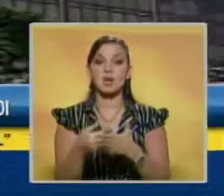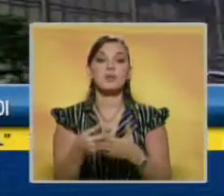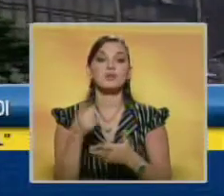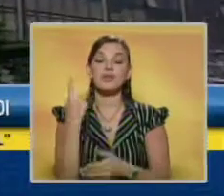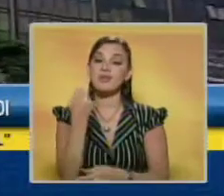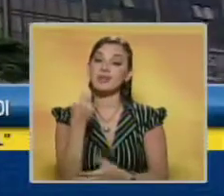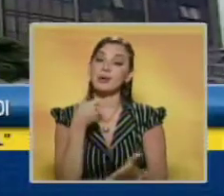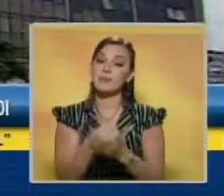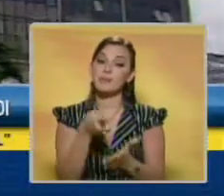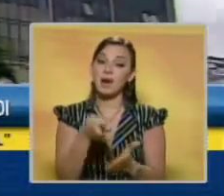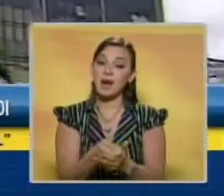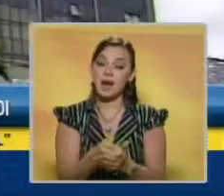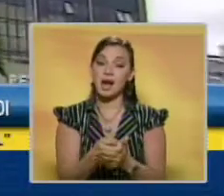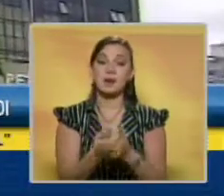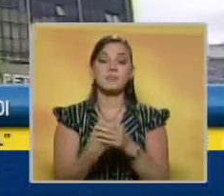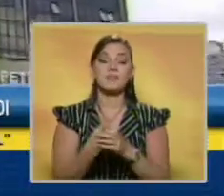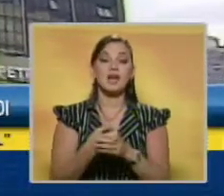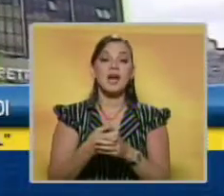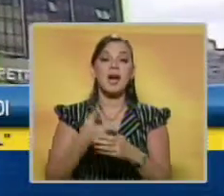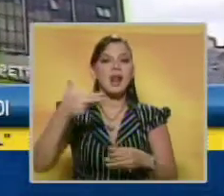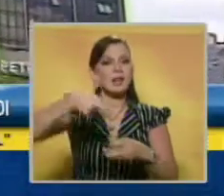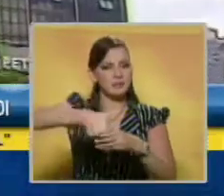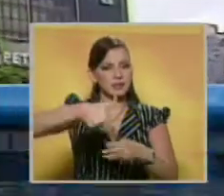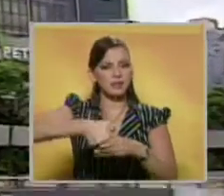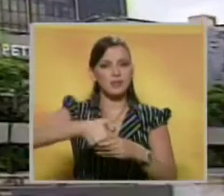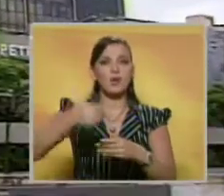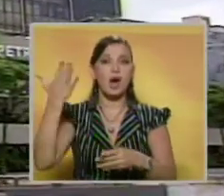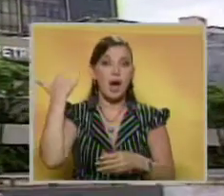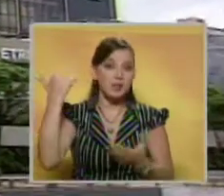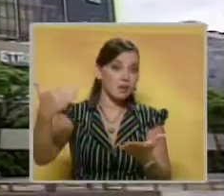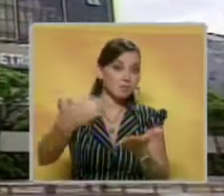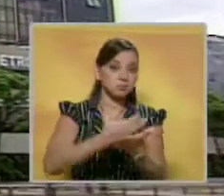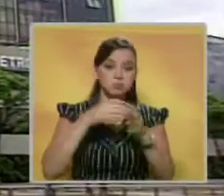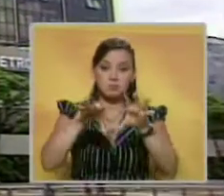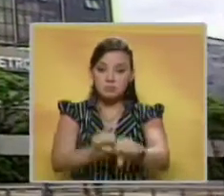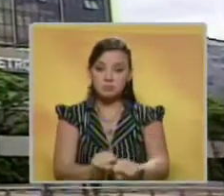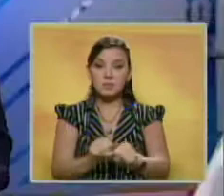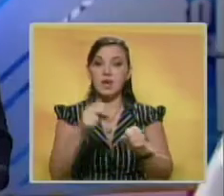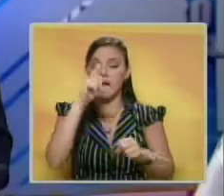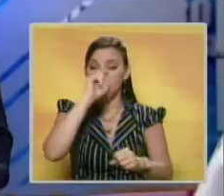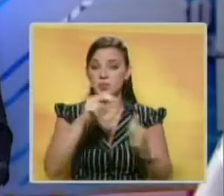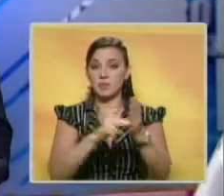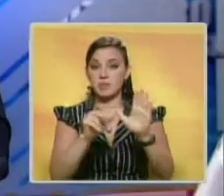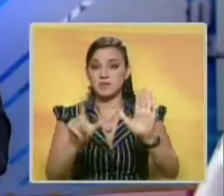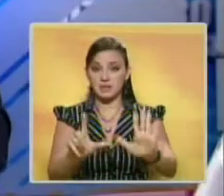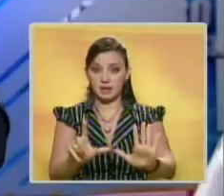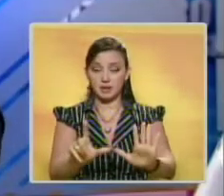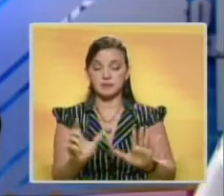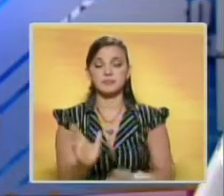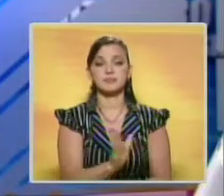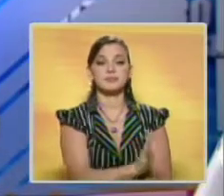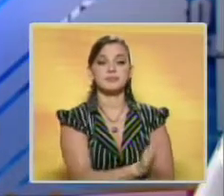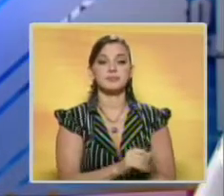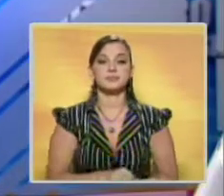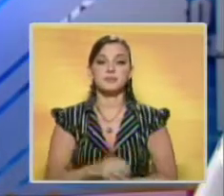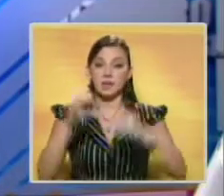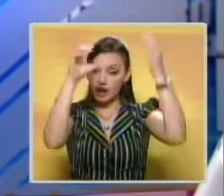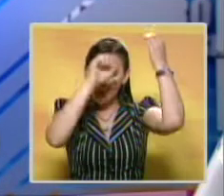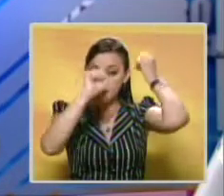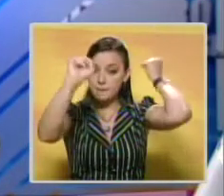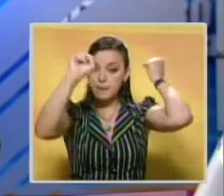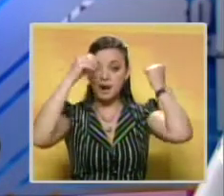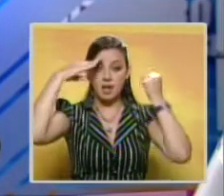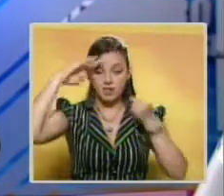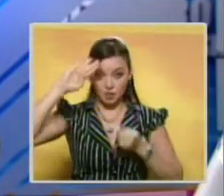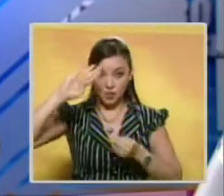la petrolera ExxonMobil, cuyos activos fueron expropiados en 2007. Con el auspicio de la Embajada de Cuba fue